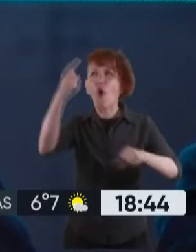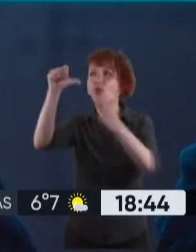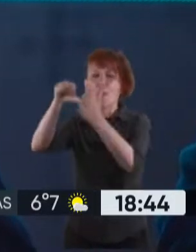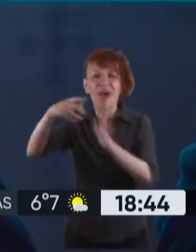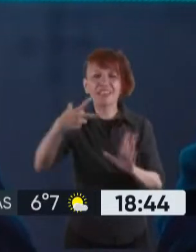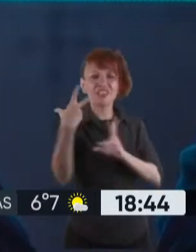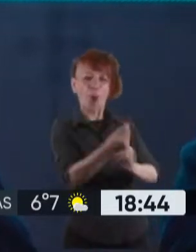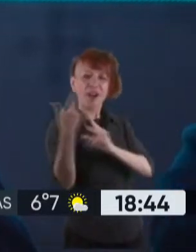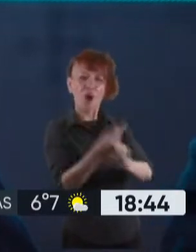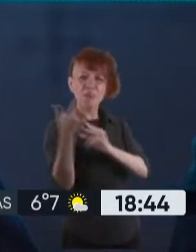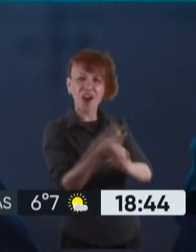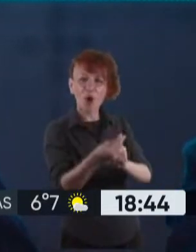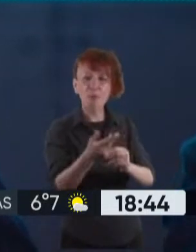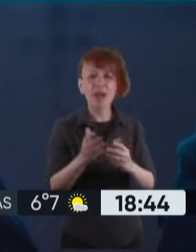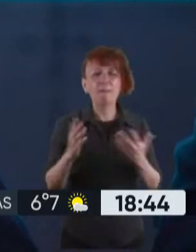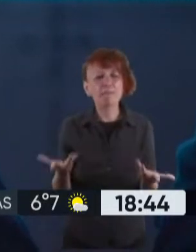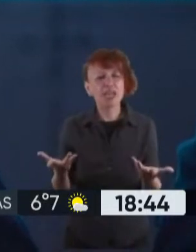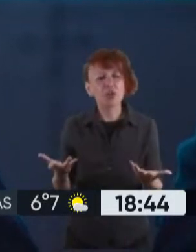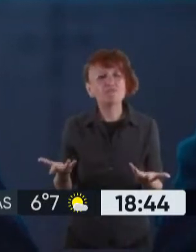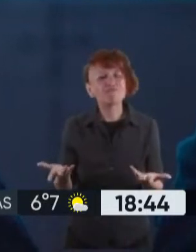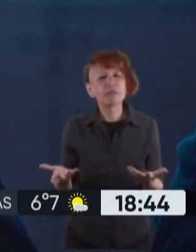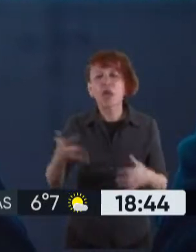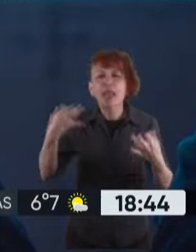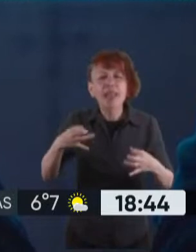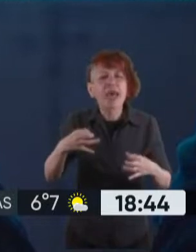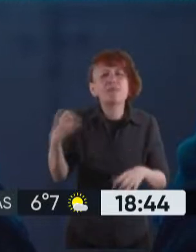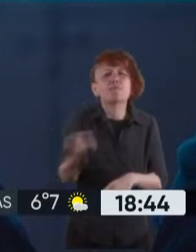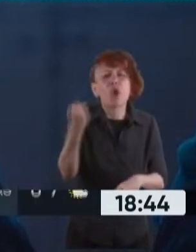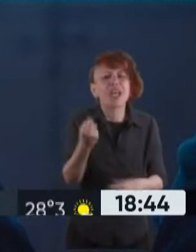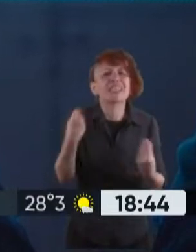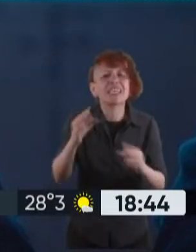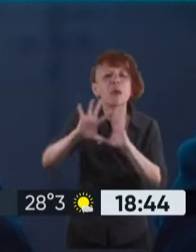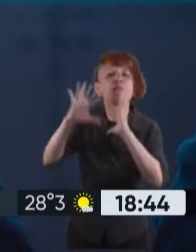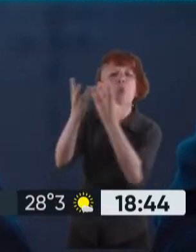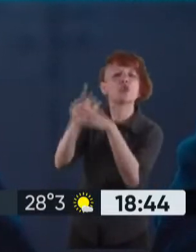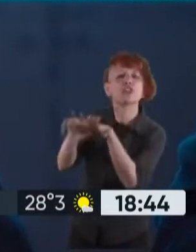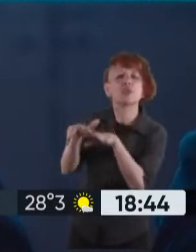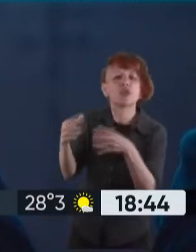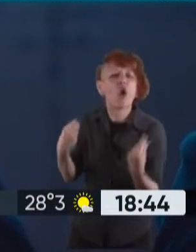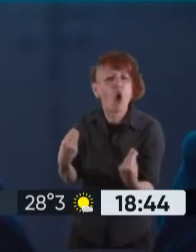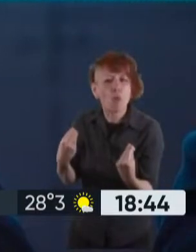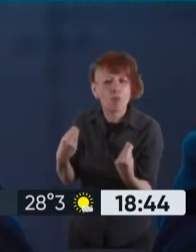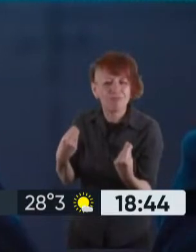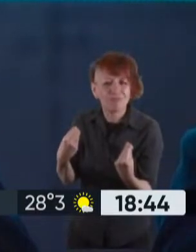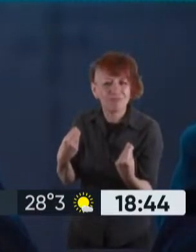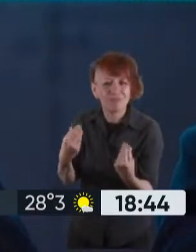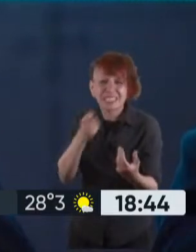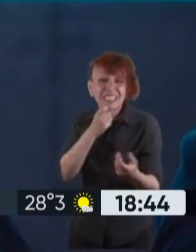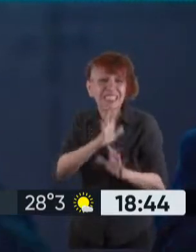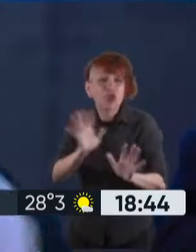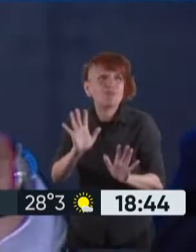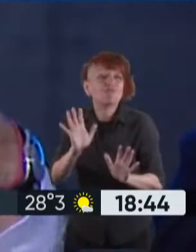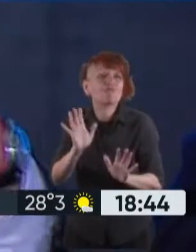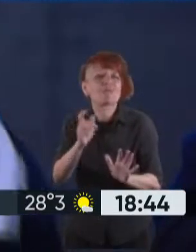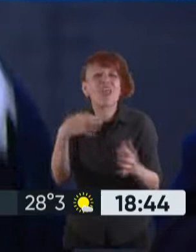Y la realidad es no entender lo que pasa en el mundo y lo que pasa en la sociedad moderna. Es no entenderlo, simplemente es no